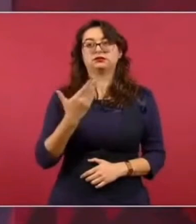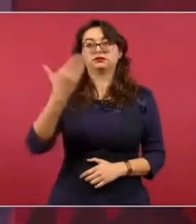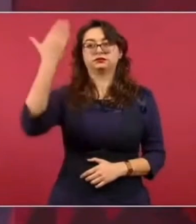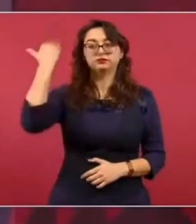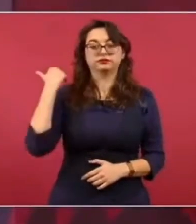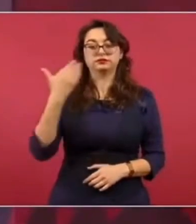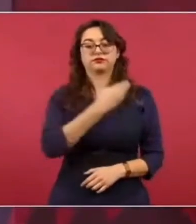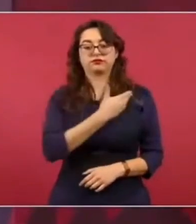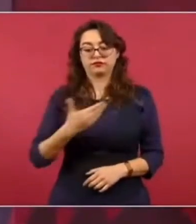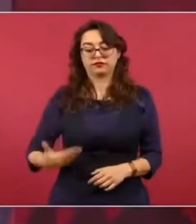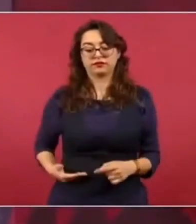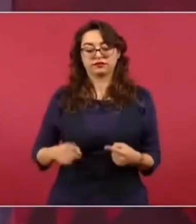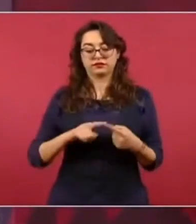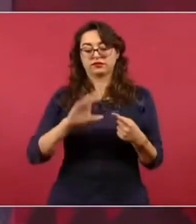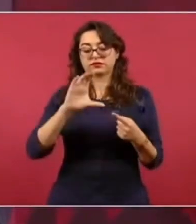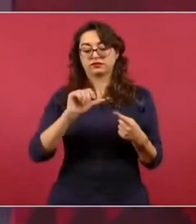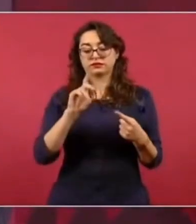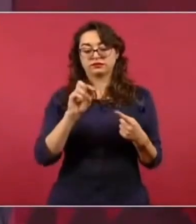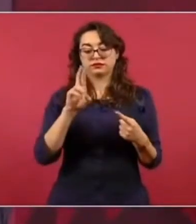Calderón y Peña Nieto,